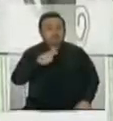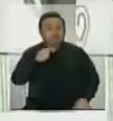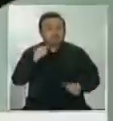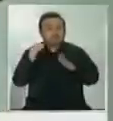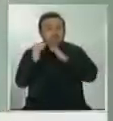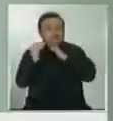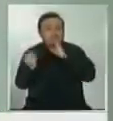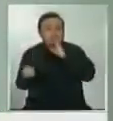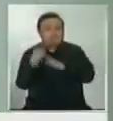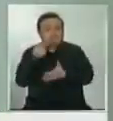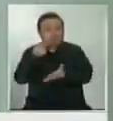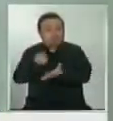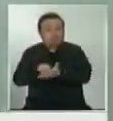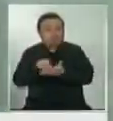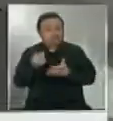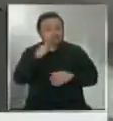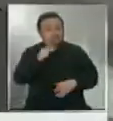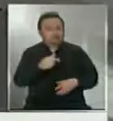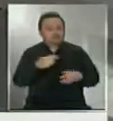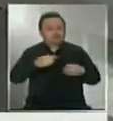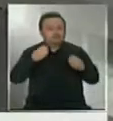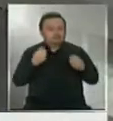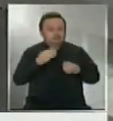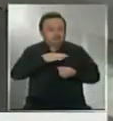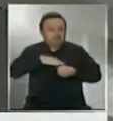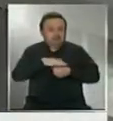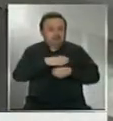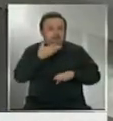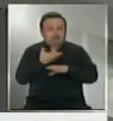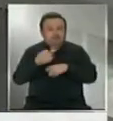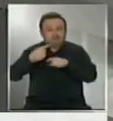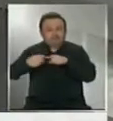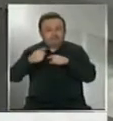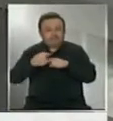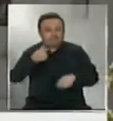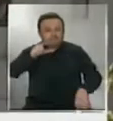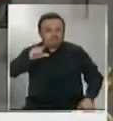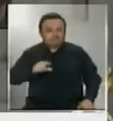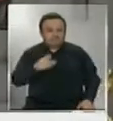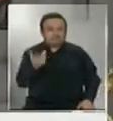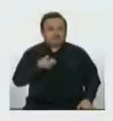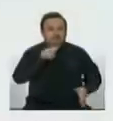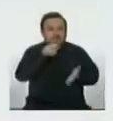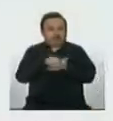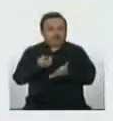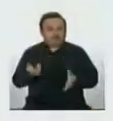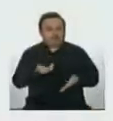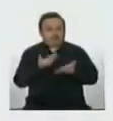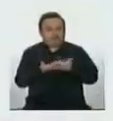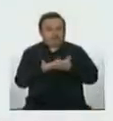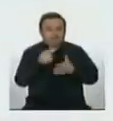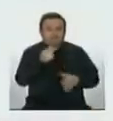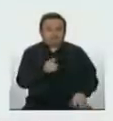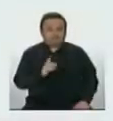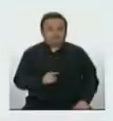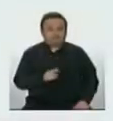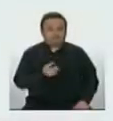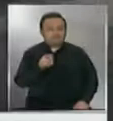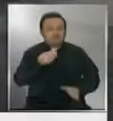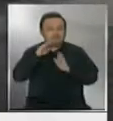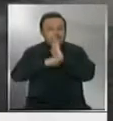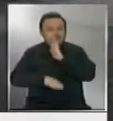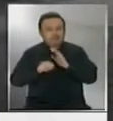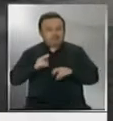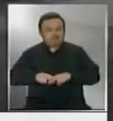adquirir una vivienda nueva, sobre todo por las buenas condiciones que hay en este momento para una compra. Entre ellas están las